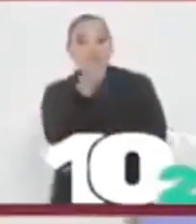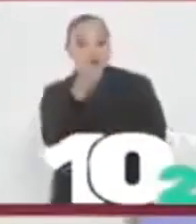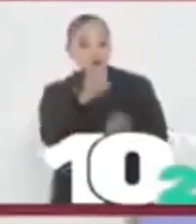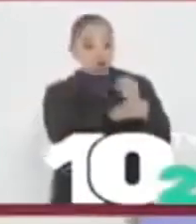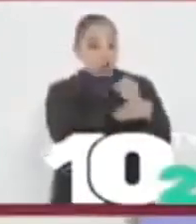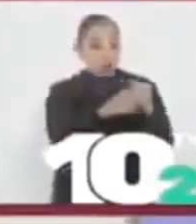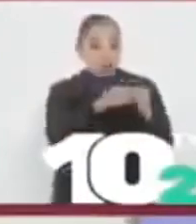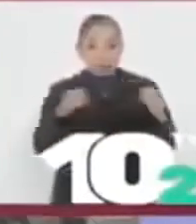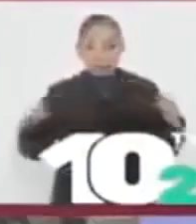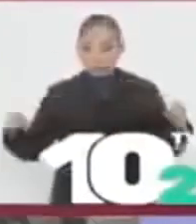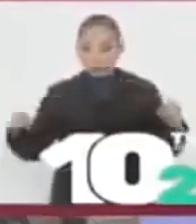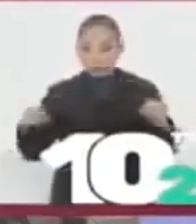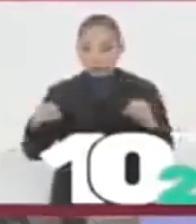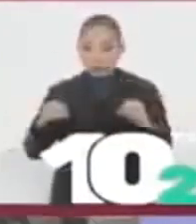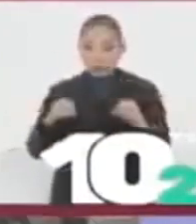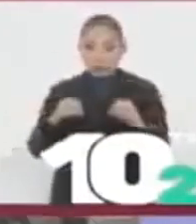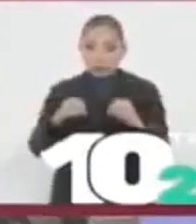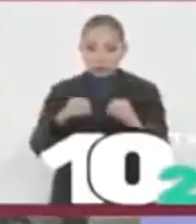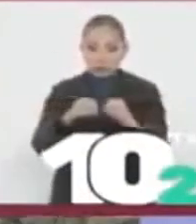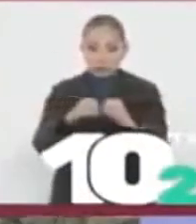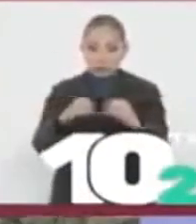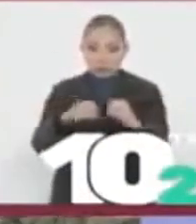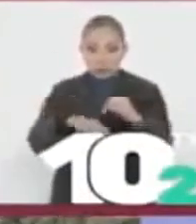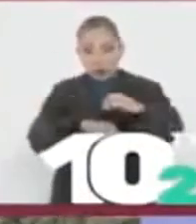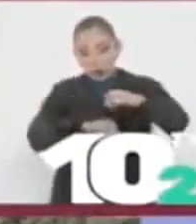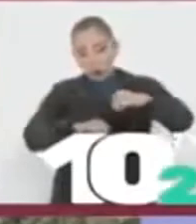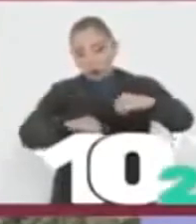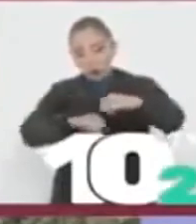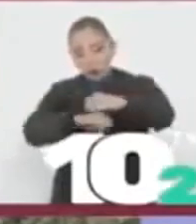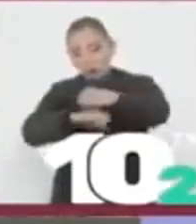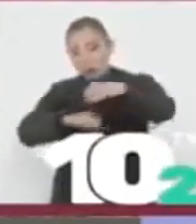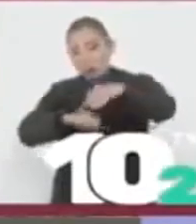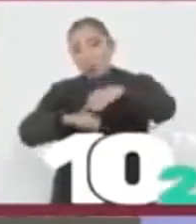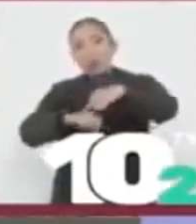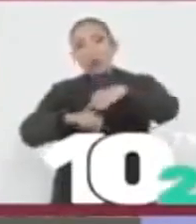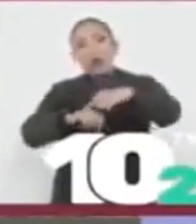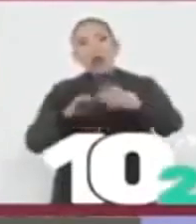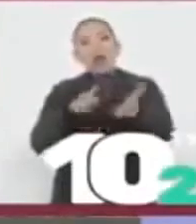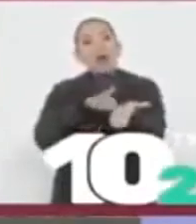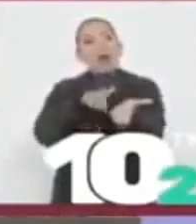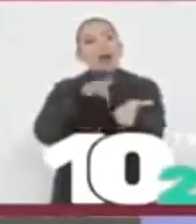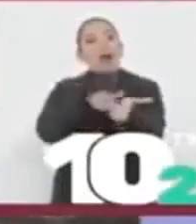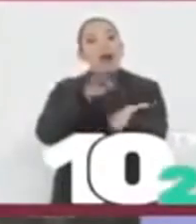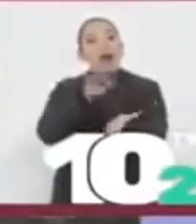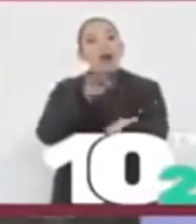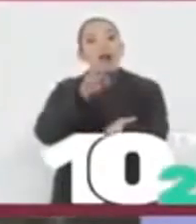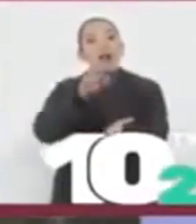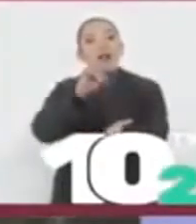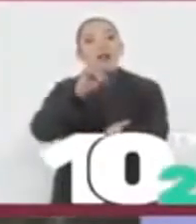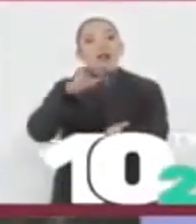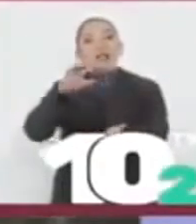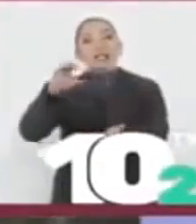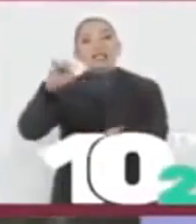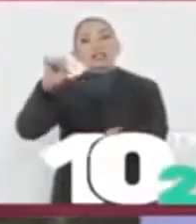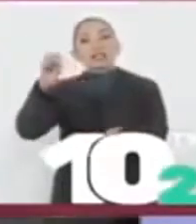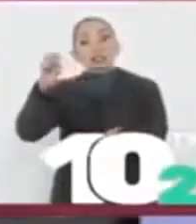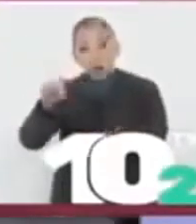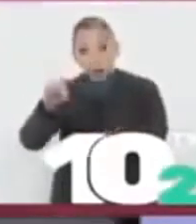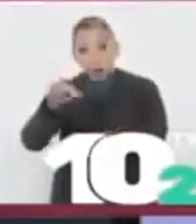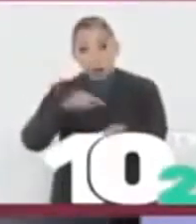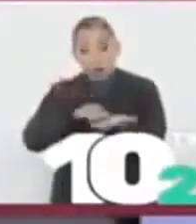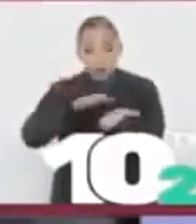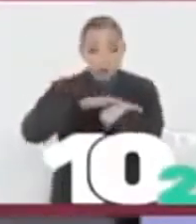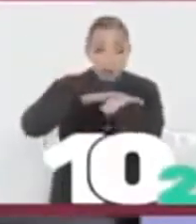Cuando dos cuerpos están en contacto, existe entre sus superficies una fuerza llamada fricción. Esta fuerza se opone